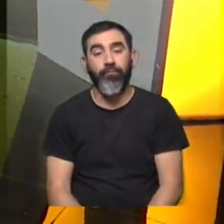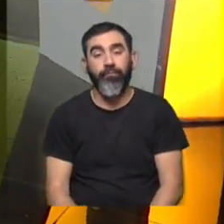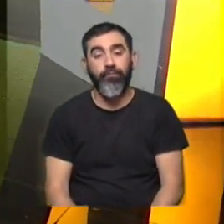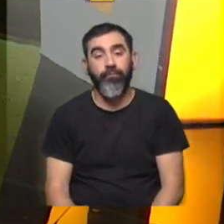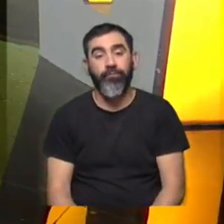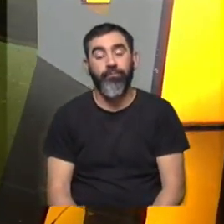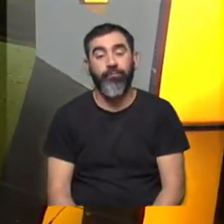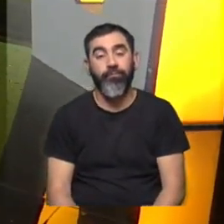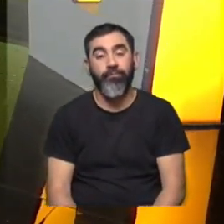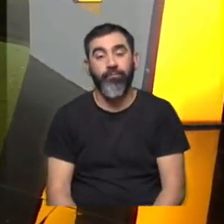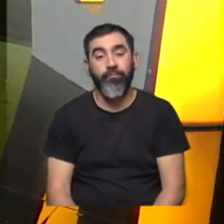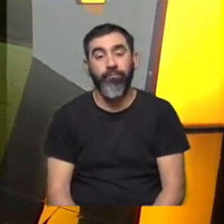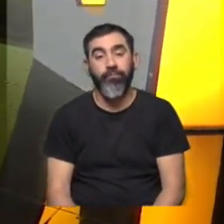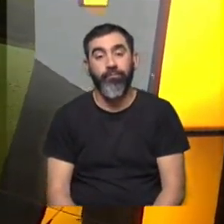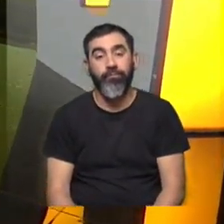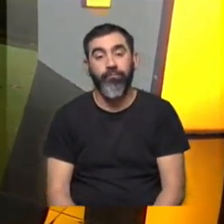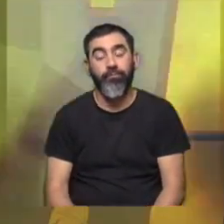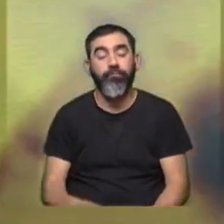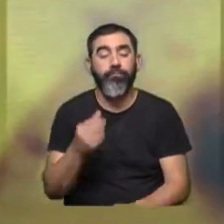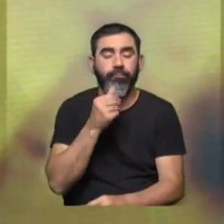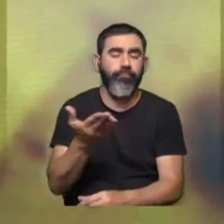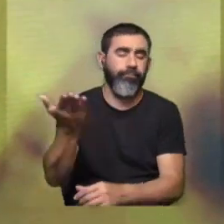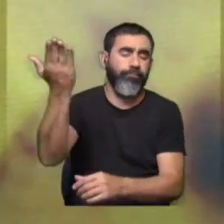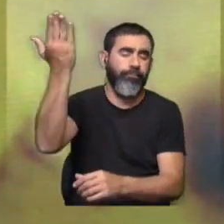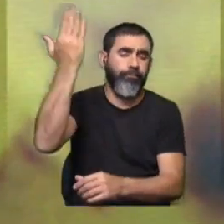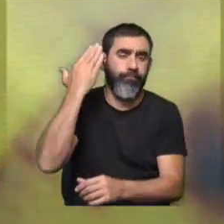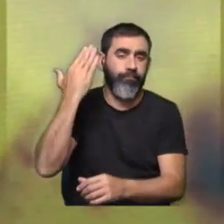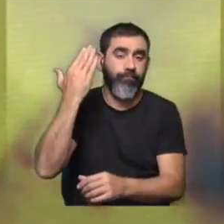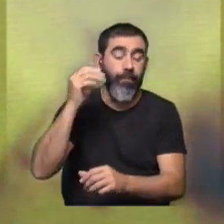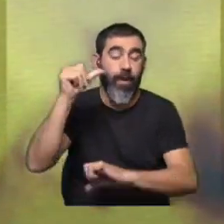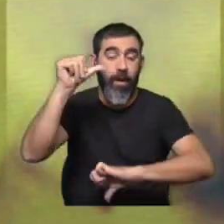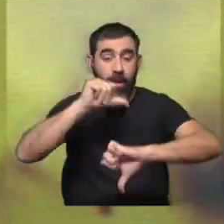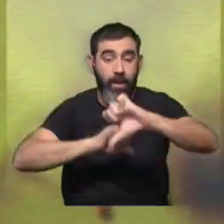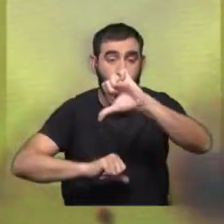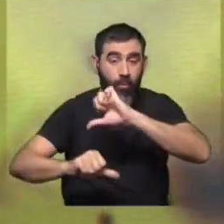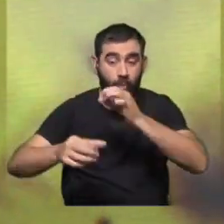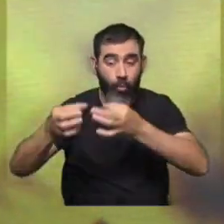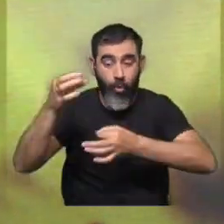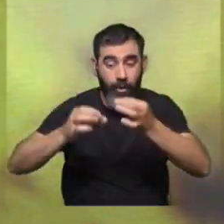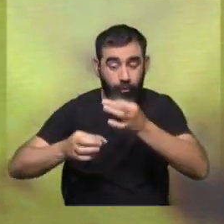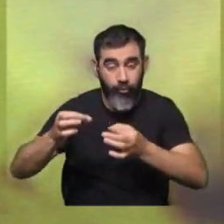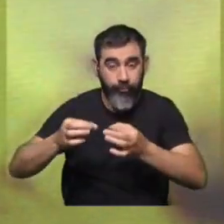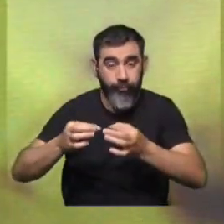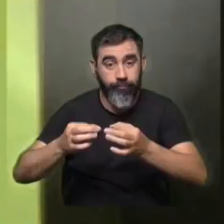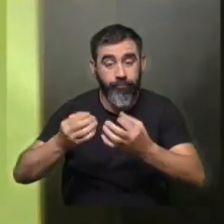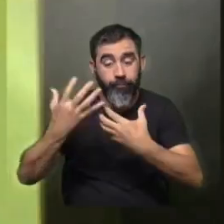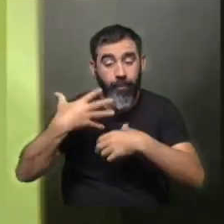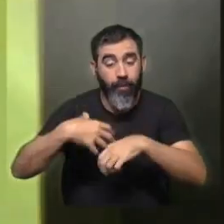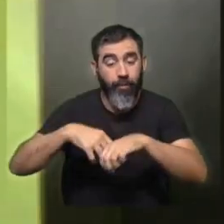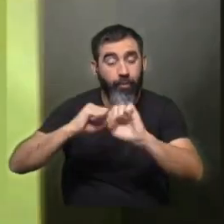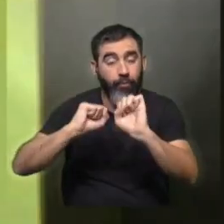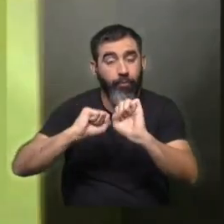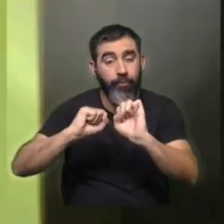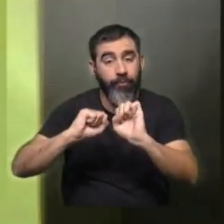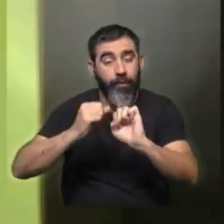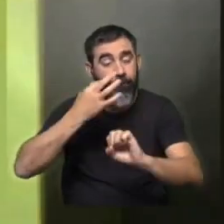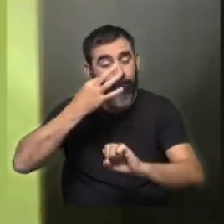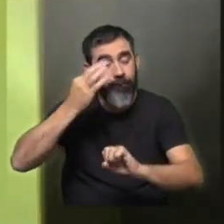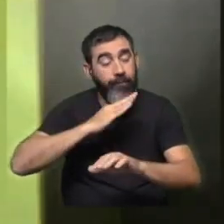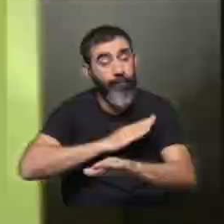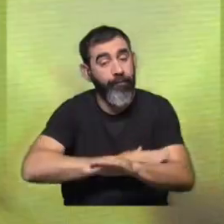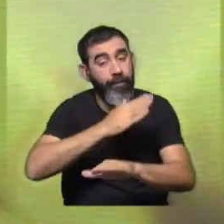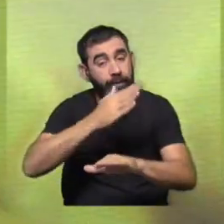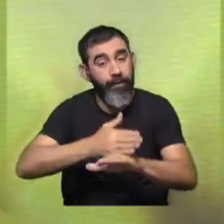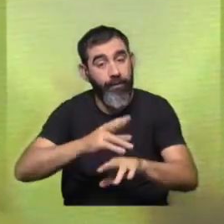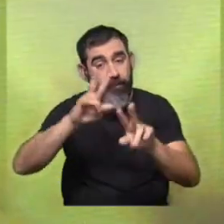Bueno, y esto, Alexandra, de traer lo ancestral al laboratorio, encontrar cuáles son las reales consecuencias,